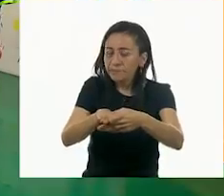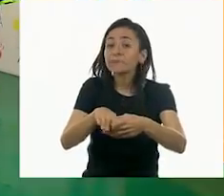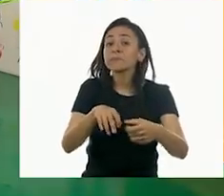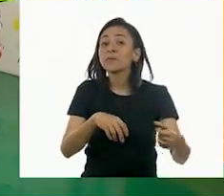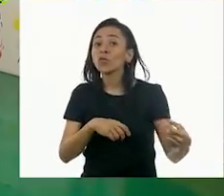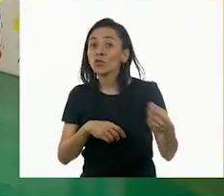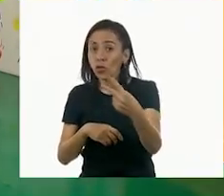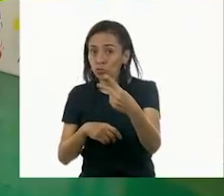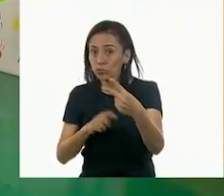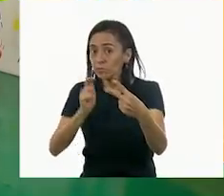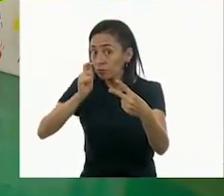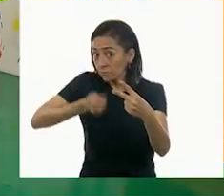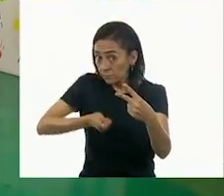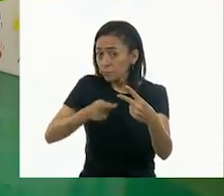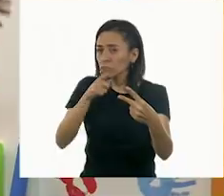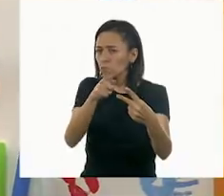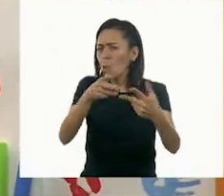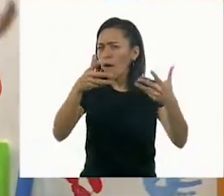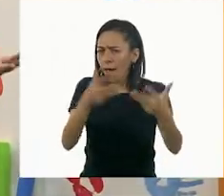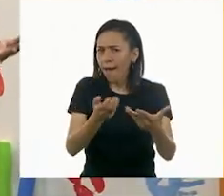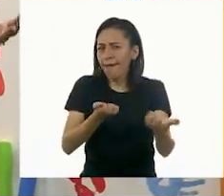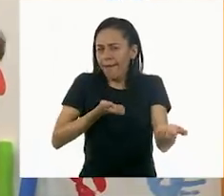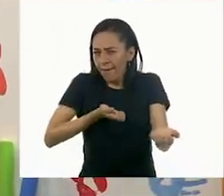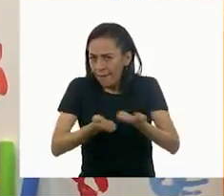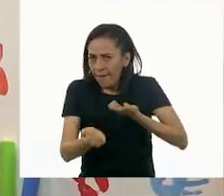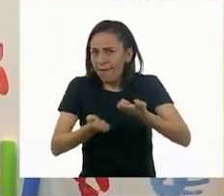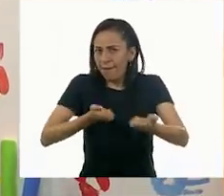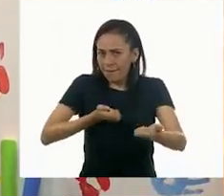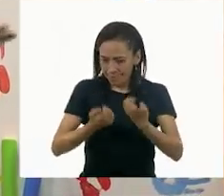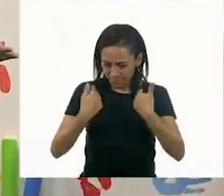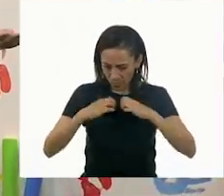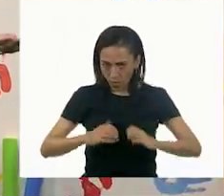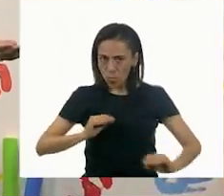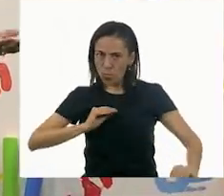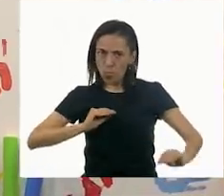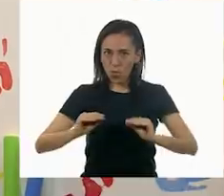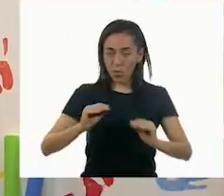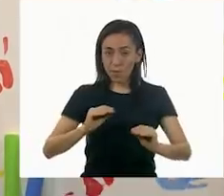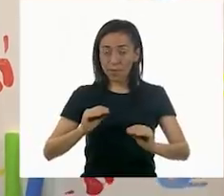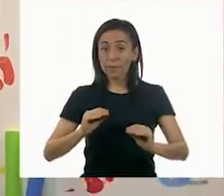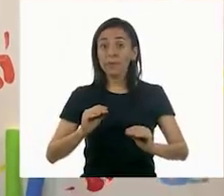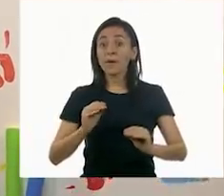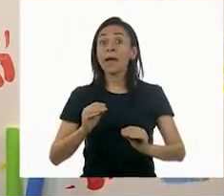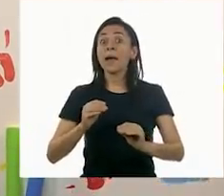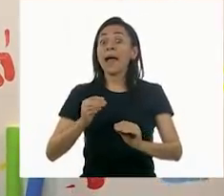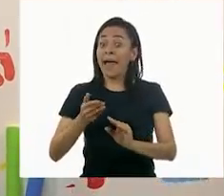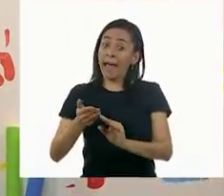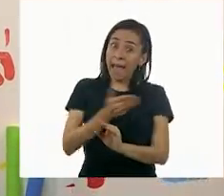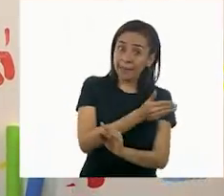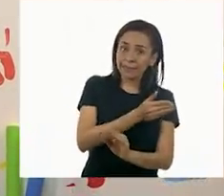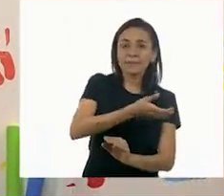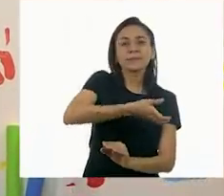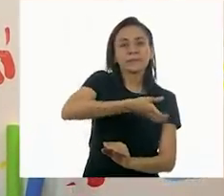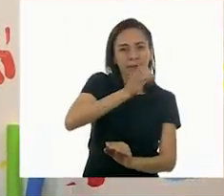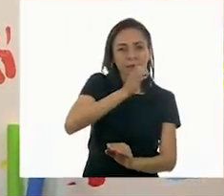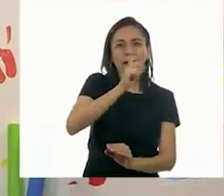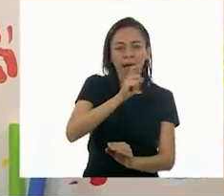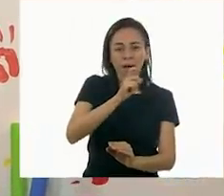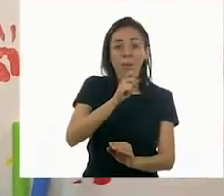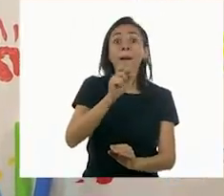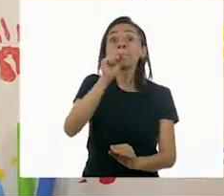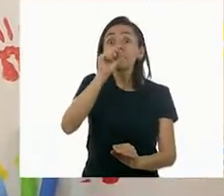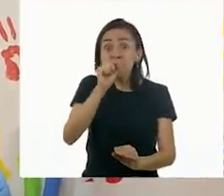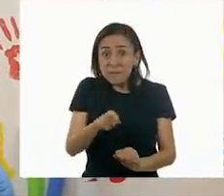alguna actividad física, debes beber agua antes de la actividad, durante la actividad y después